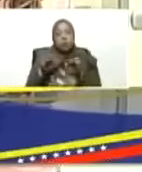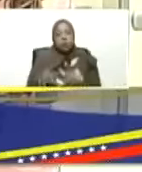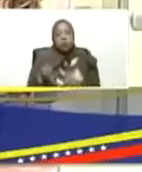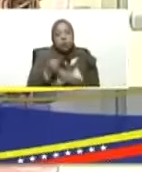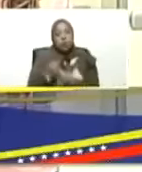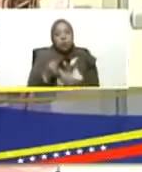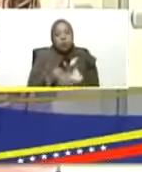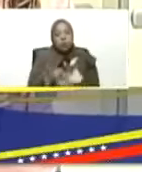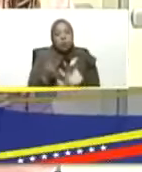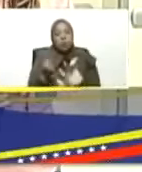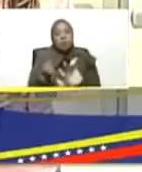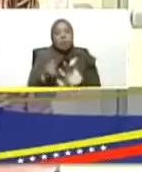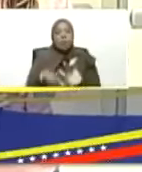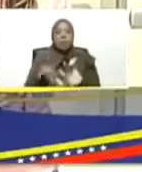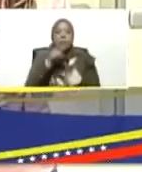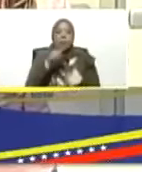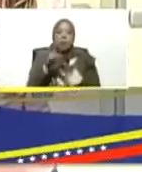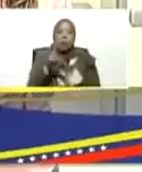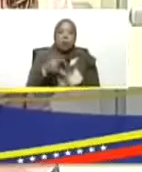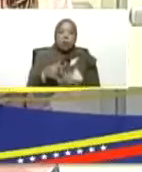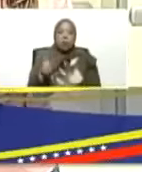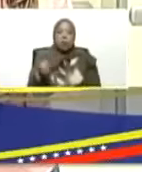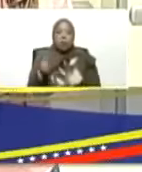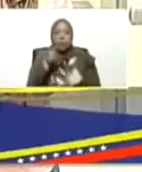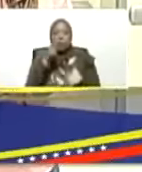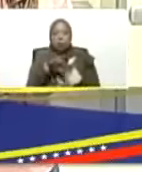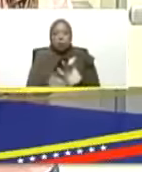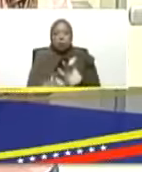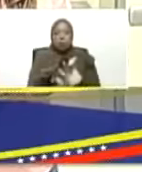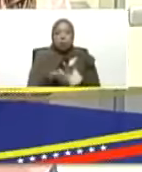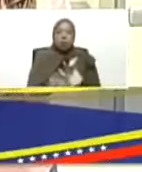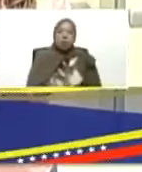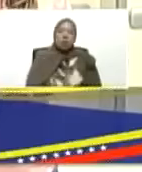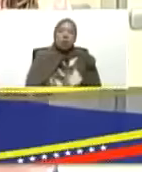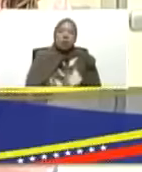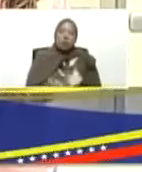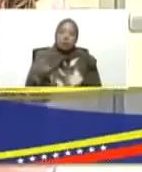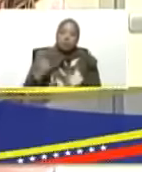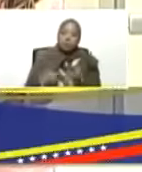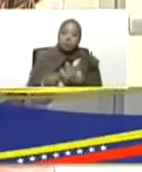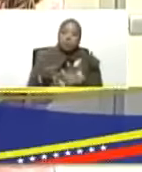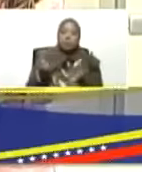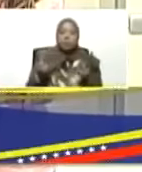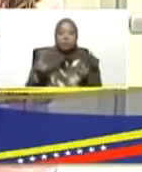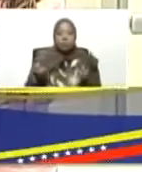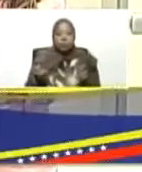recuperar con los bricomiles y el 1x10, el buen gobierno. Y nuevas inversiones,